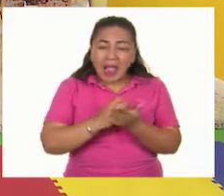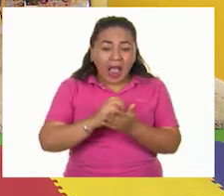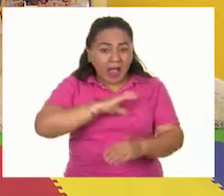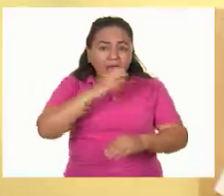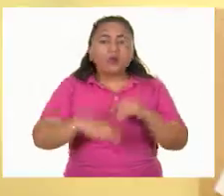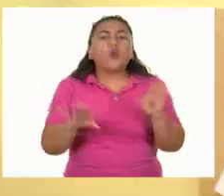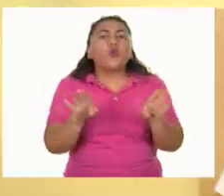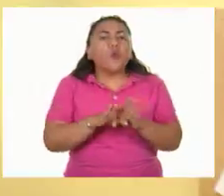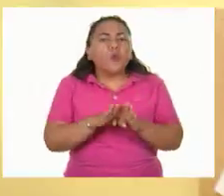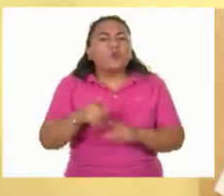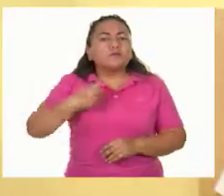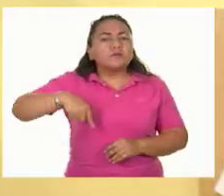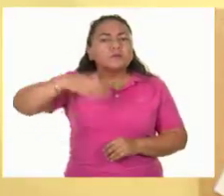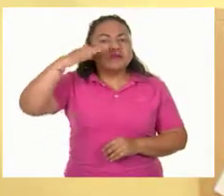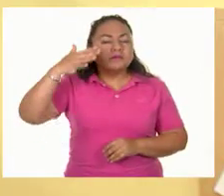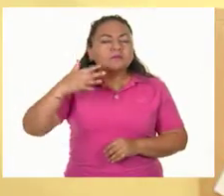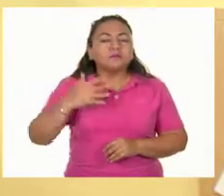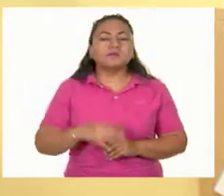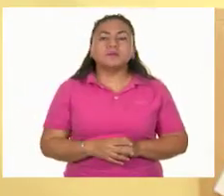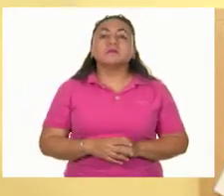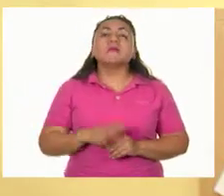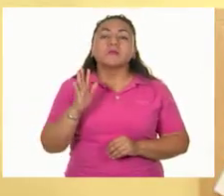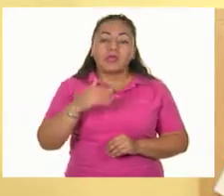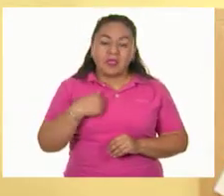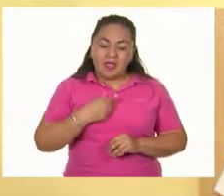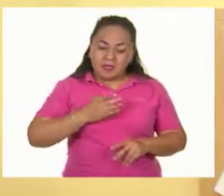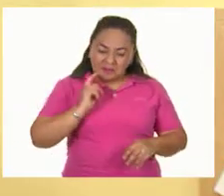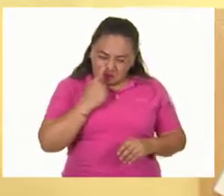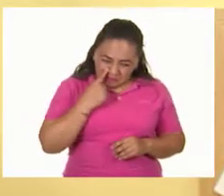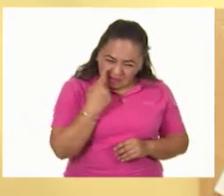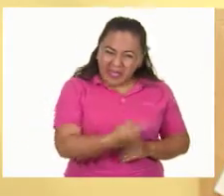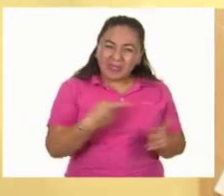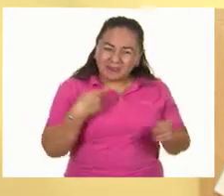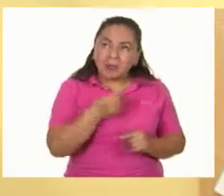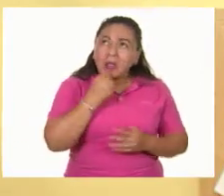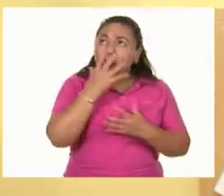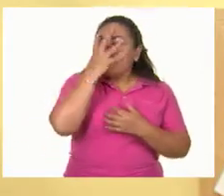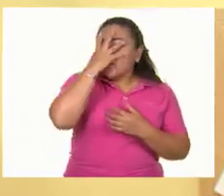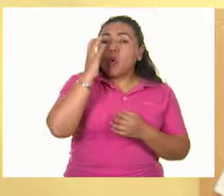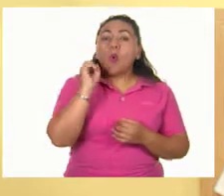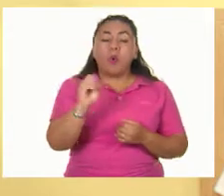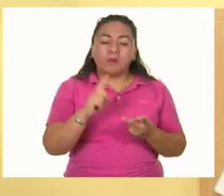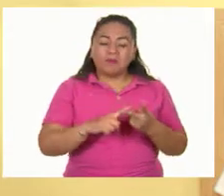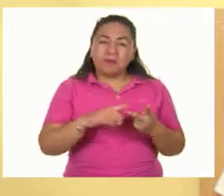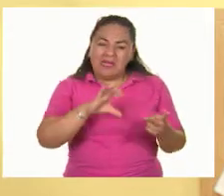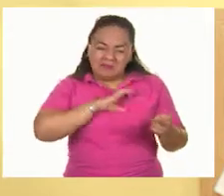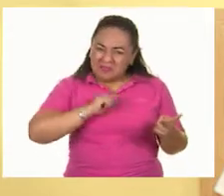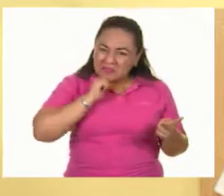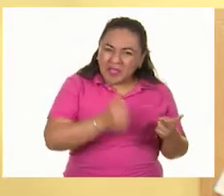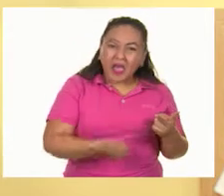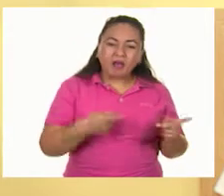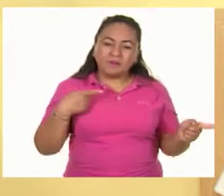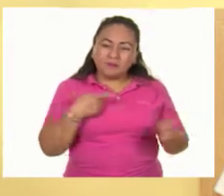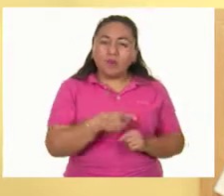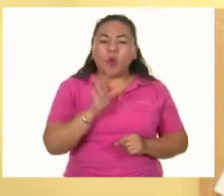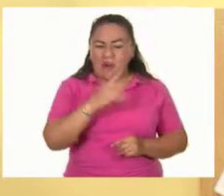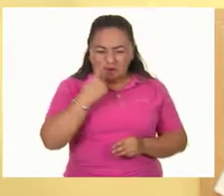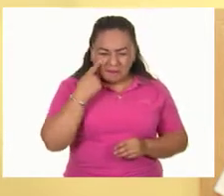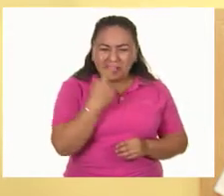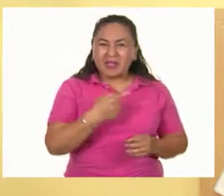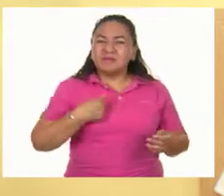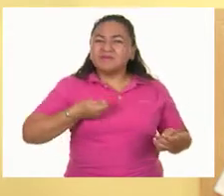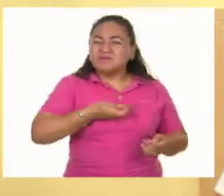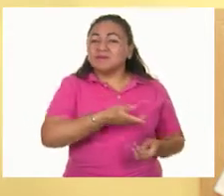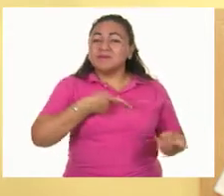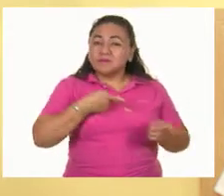hijo? Evita avergonzarles, castigarles, decirles que no los quieres o poner algún sobrenombre ante la conducta